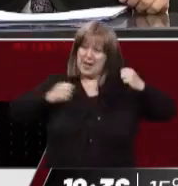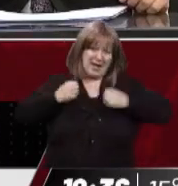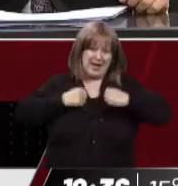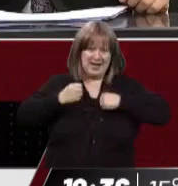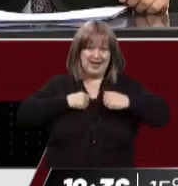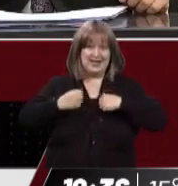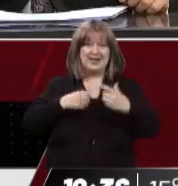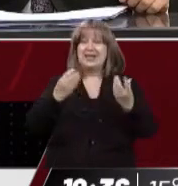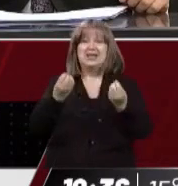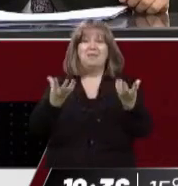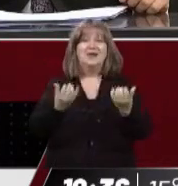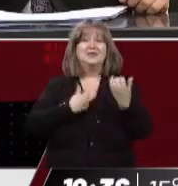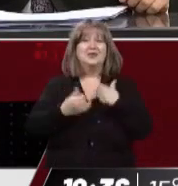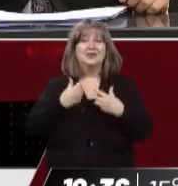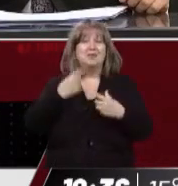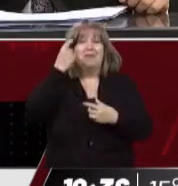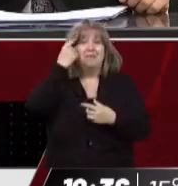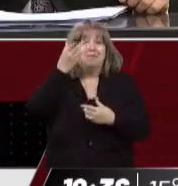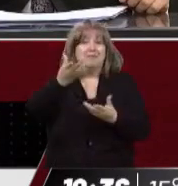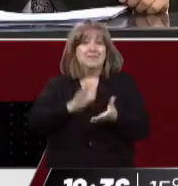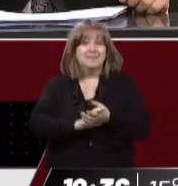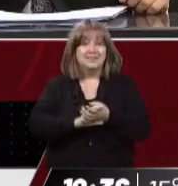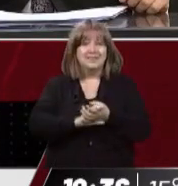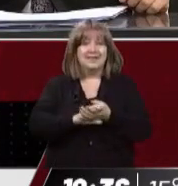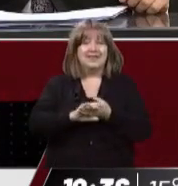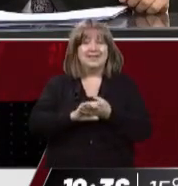Dios quiera. ¿Qué pasó por la cabeza de Kenneth?